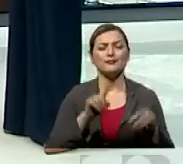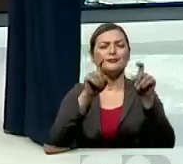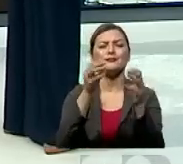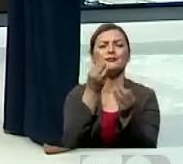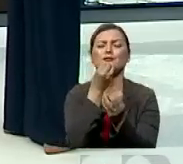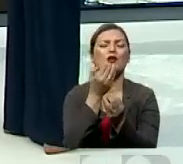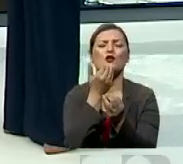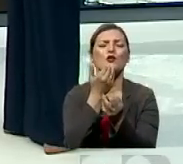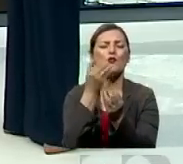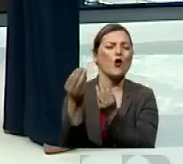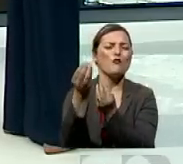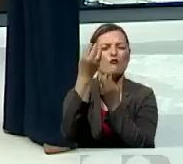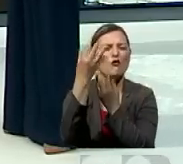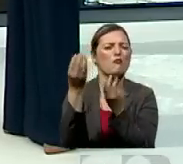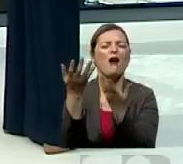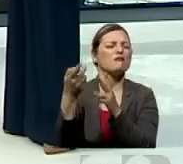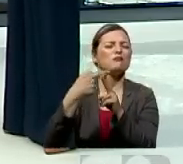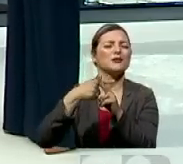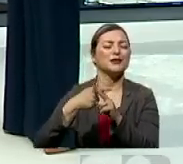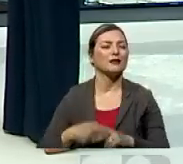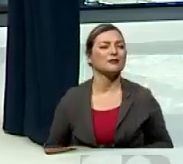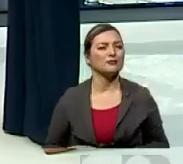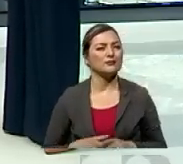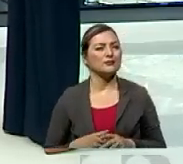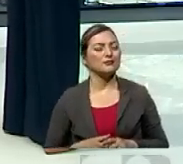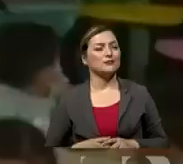jornada. Adelante, aquí. Juan Miguel, vamos.